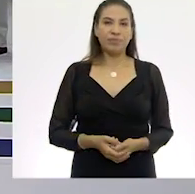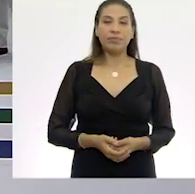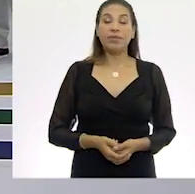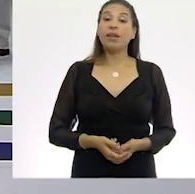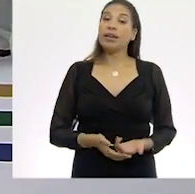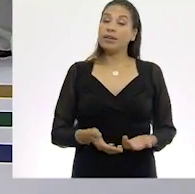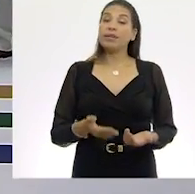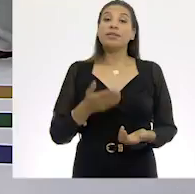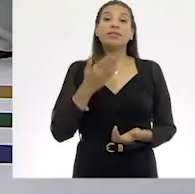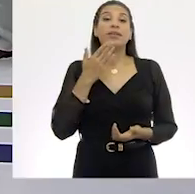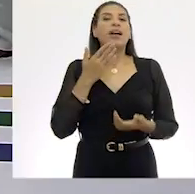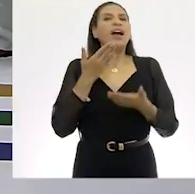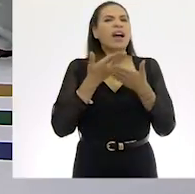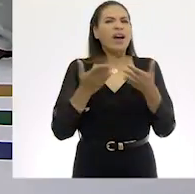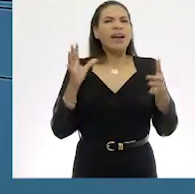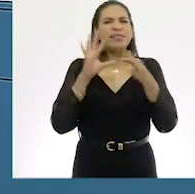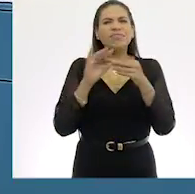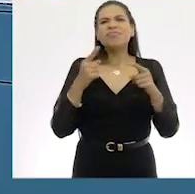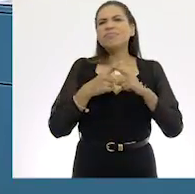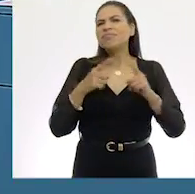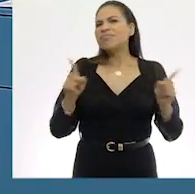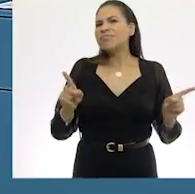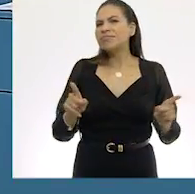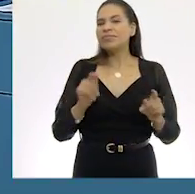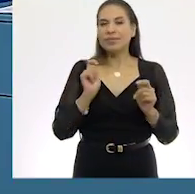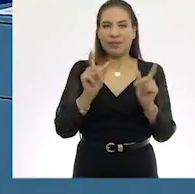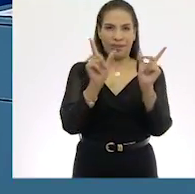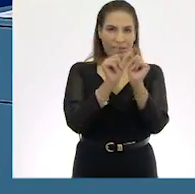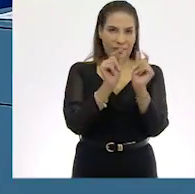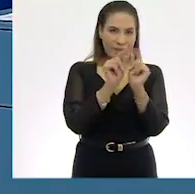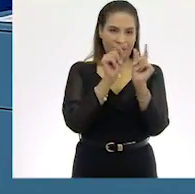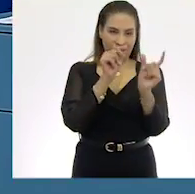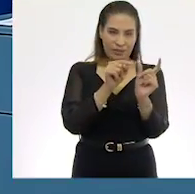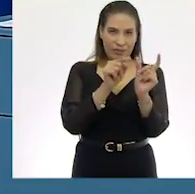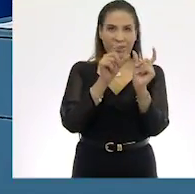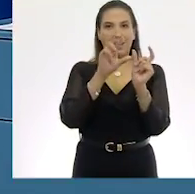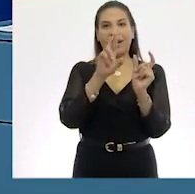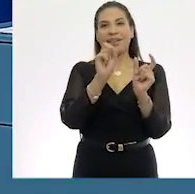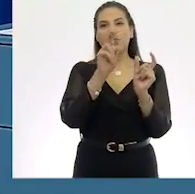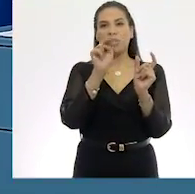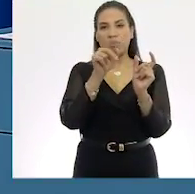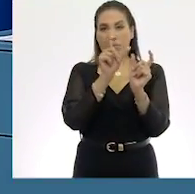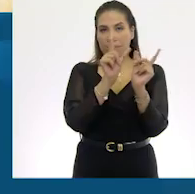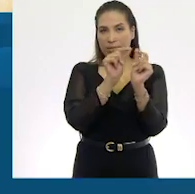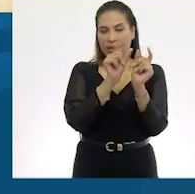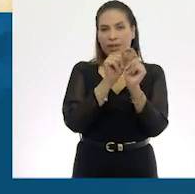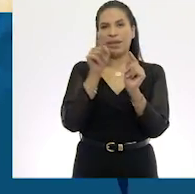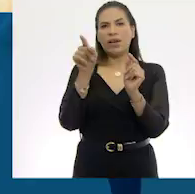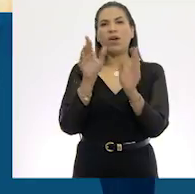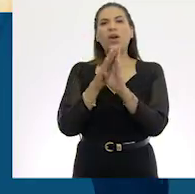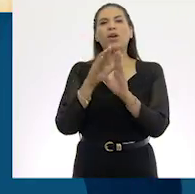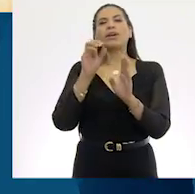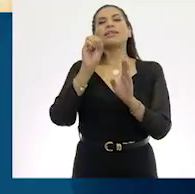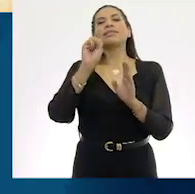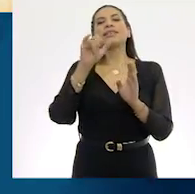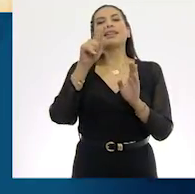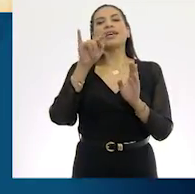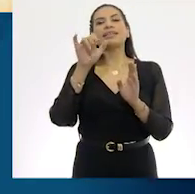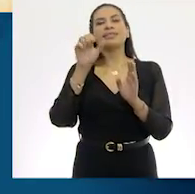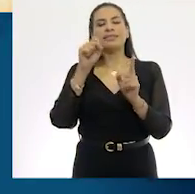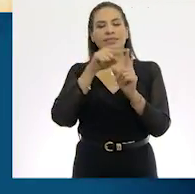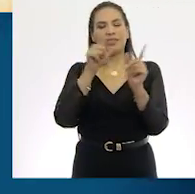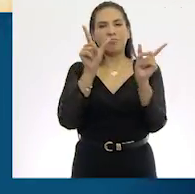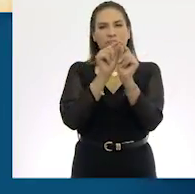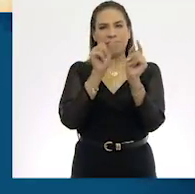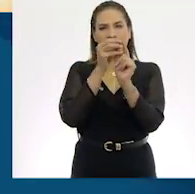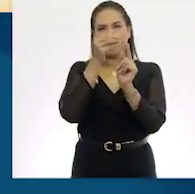Bien, Joaquín. Hablemos de las diferencias entre un resumen y una síntesis. Sí. Un resumen es una exposición breve, oral